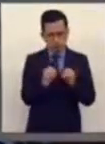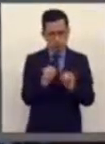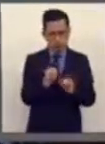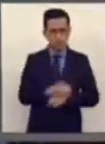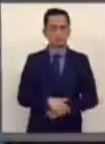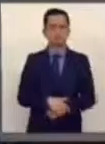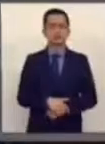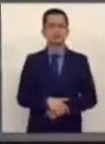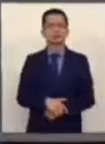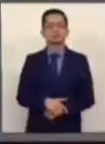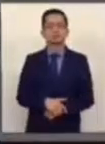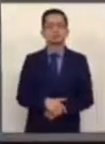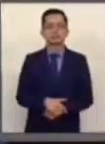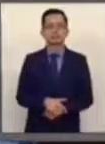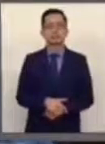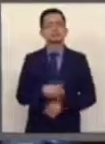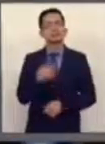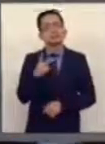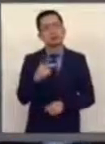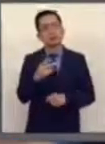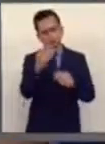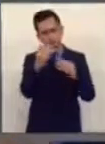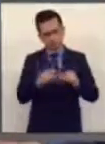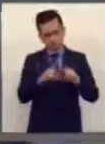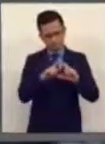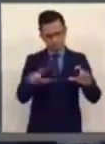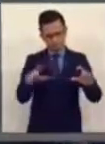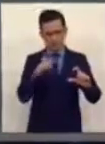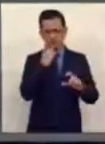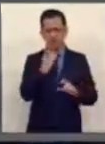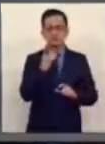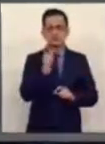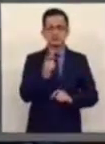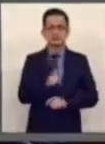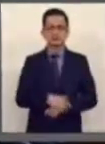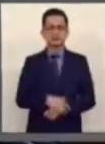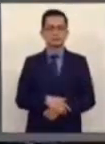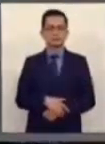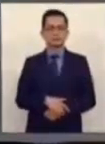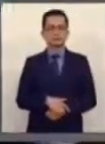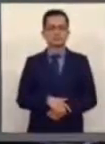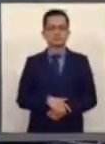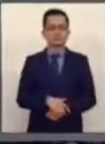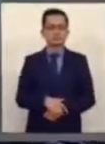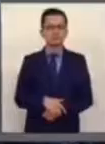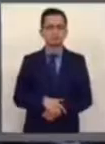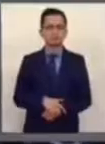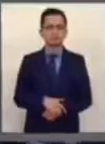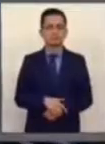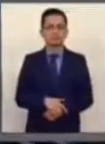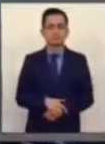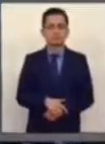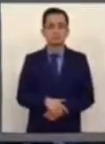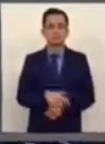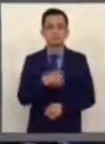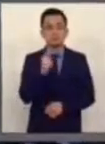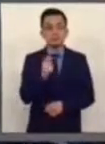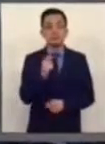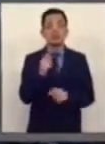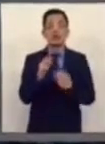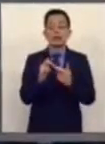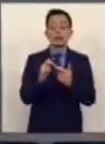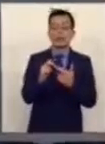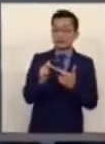y filiales. Pero en el siguiente párrafo se establece que se considera como una